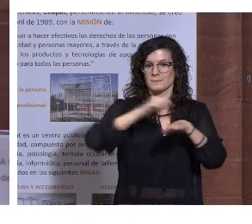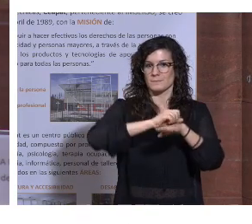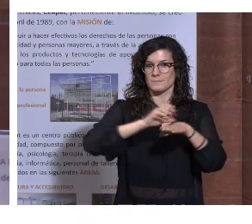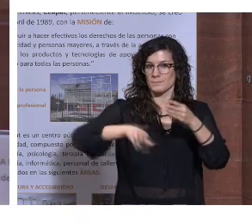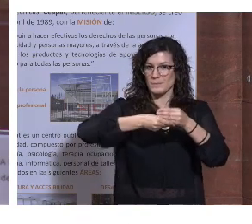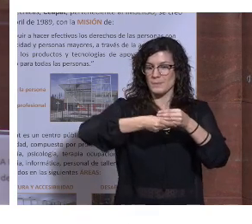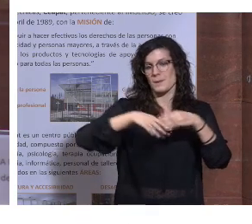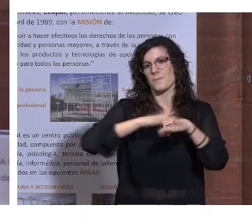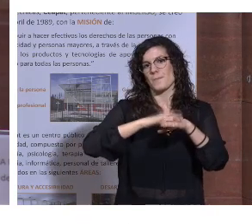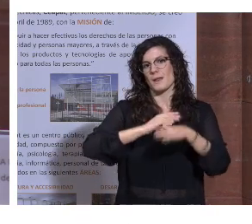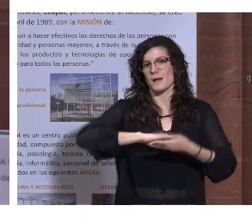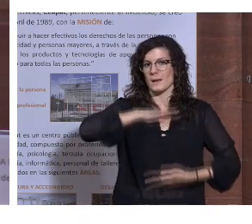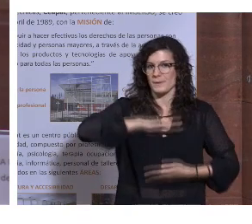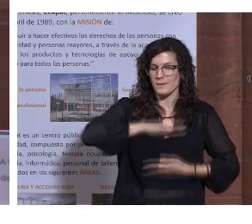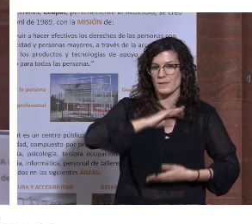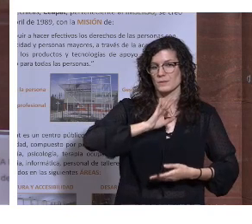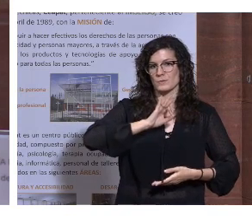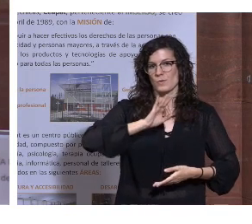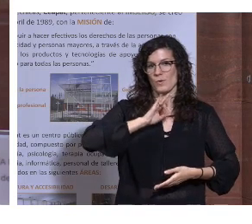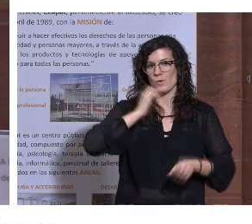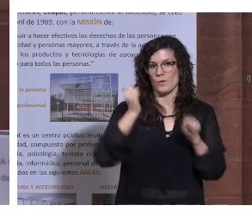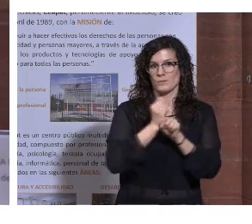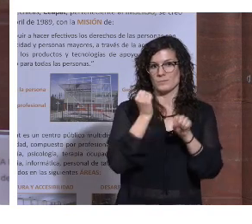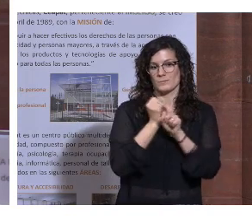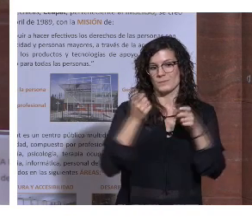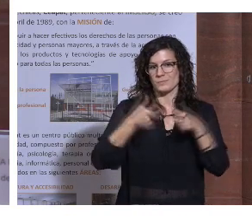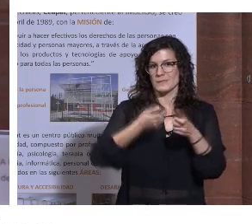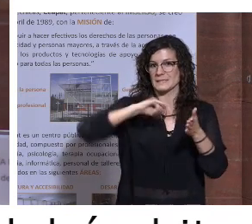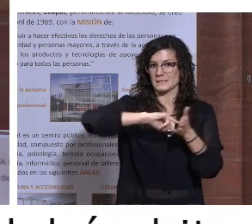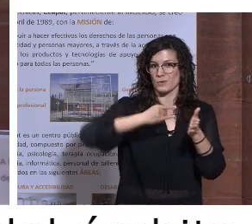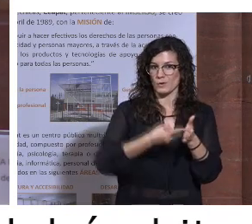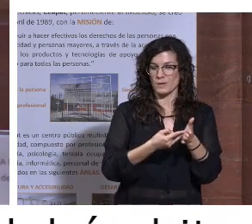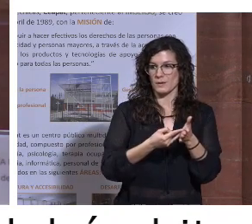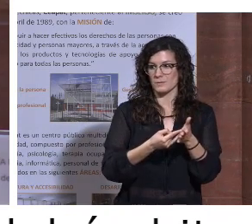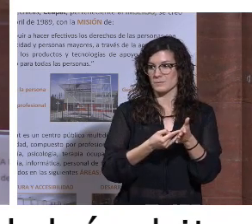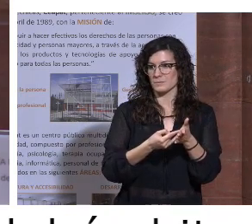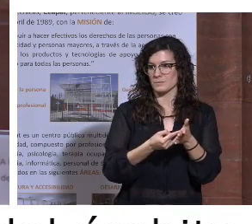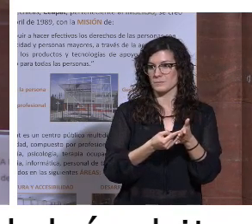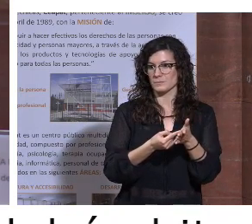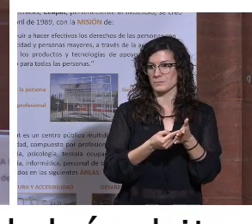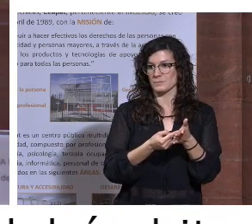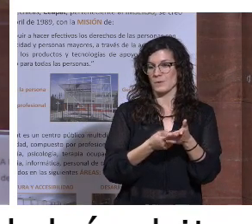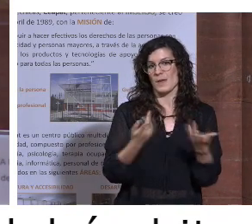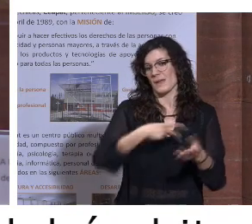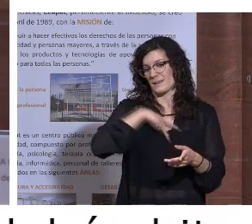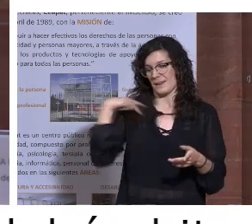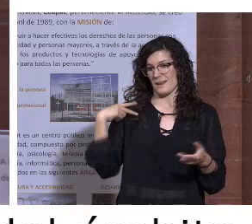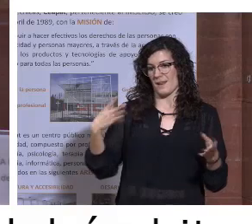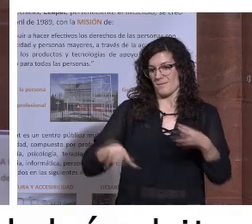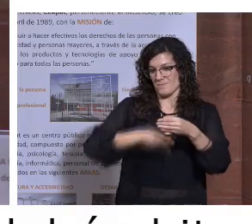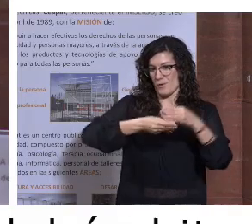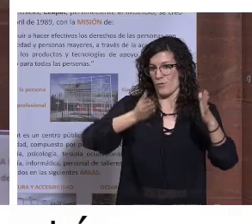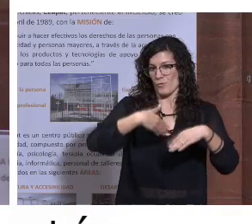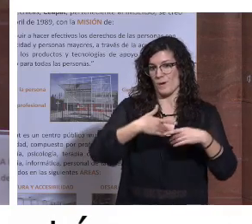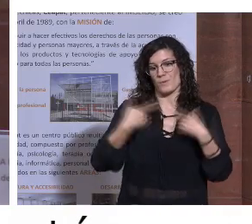competencias y las profesiones del ámbito tecnológico, que claramente no están en general, pero